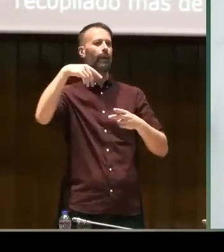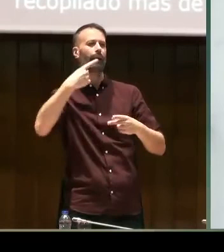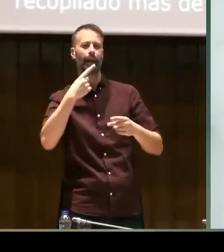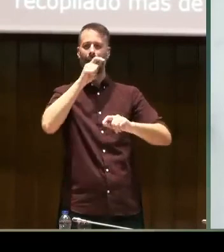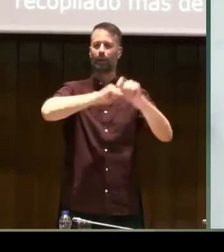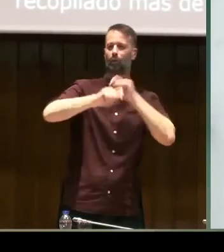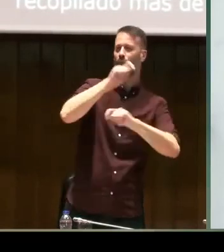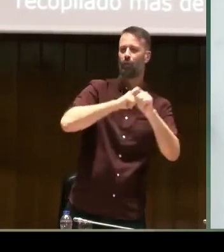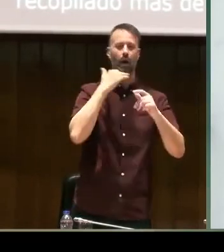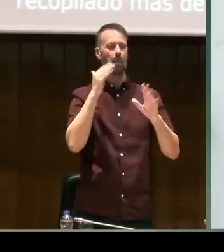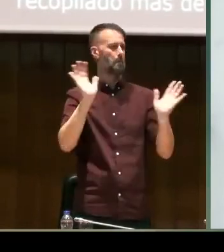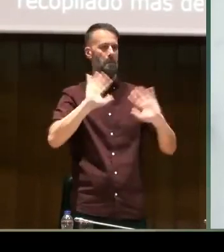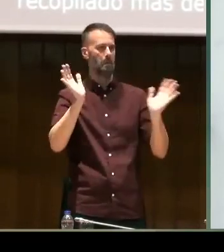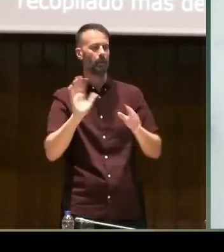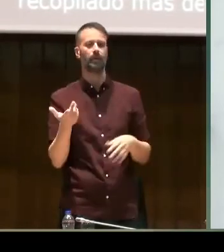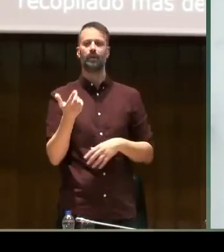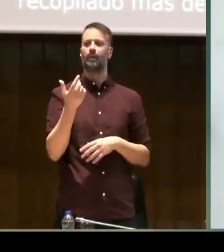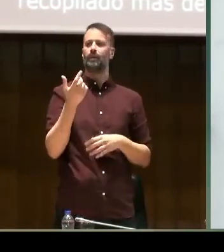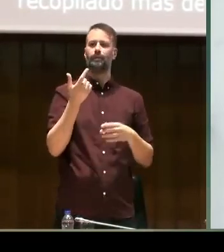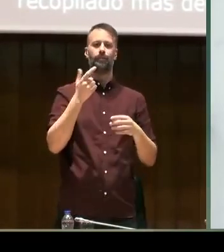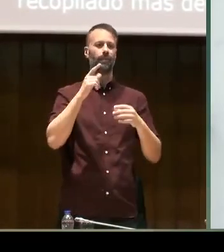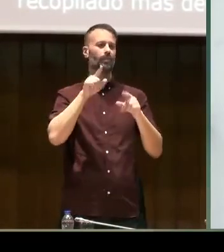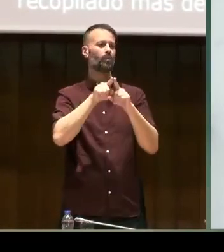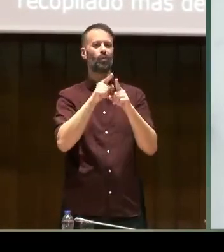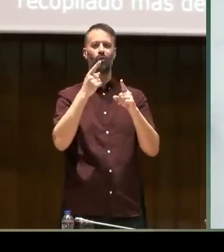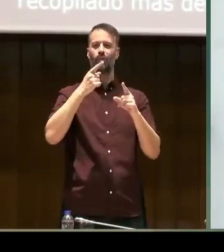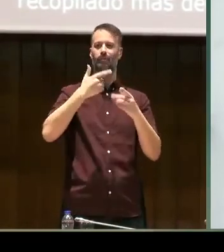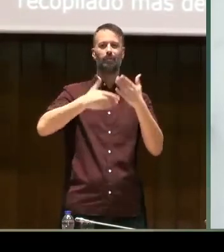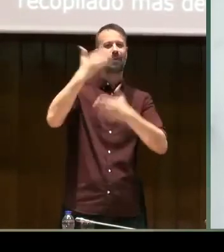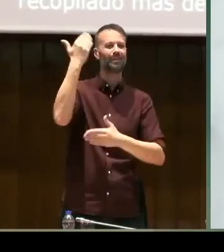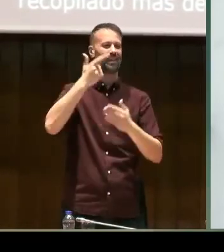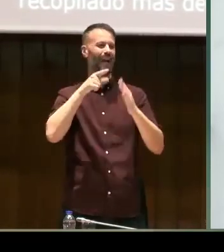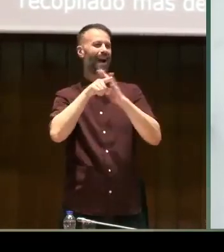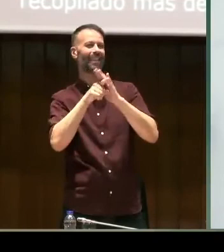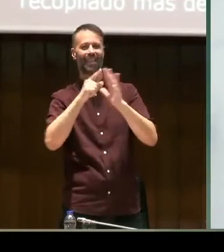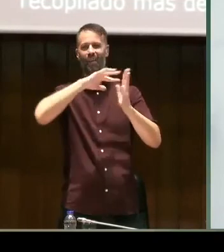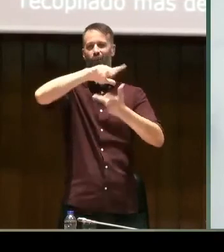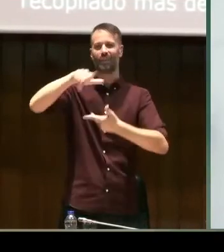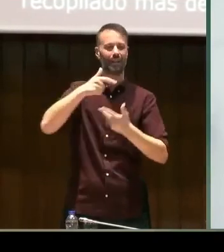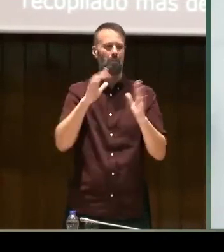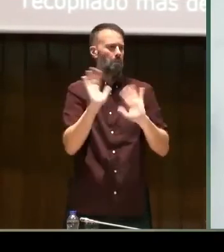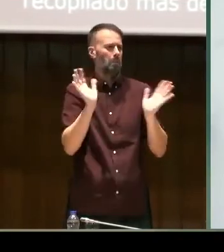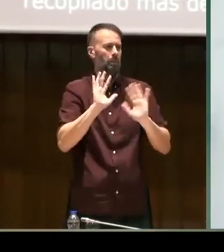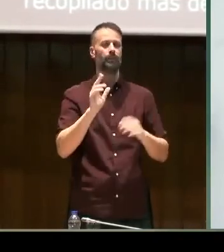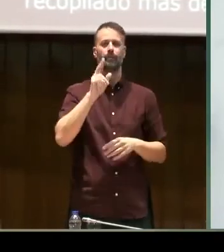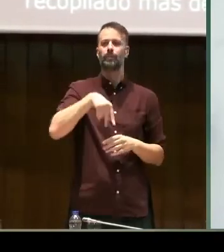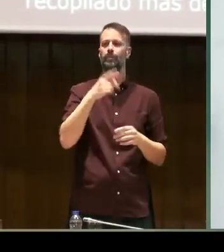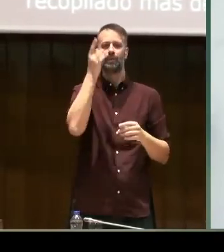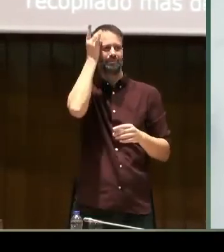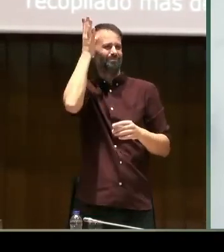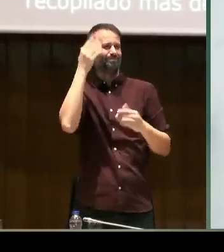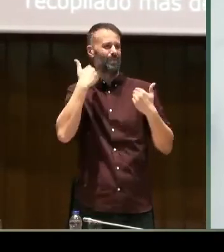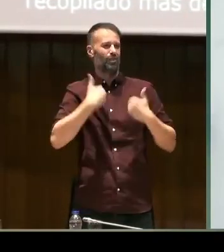Excepcionales no es un negocio, no es una ONG, ningún tipo de asociación, quiero dejarlo claro. Tampoco es una agencia de